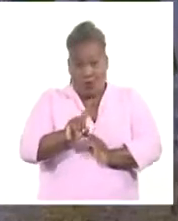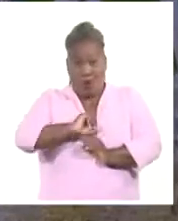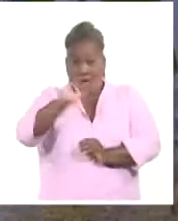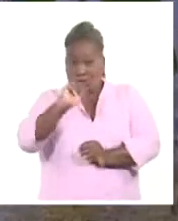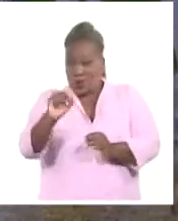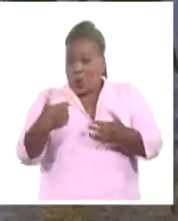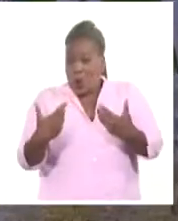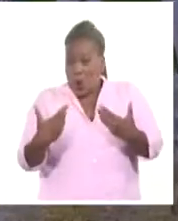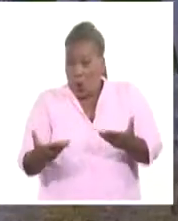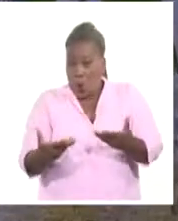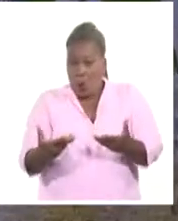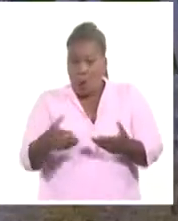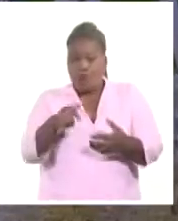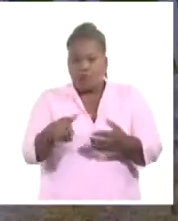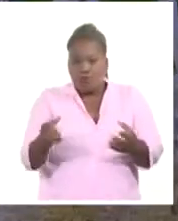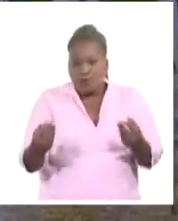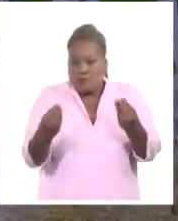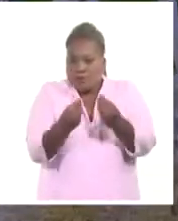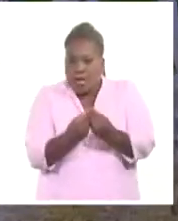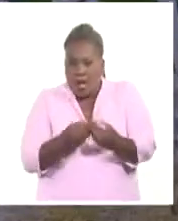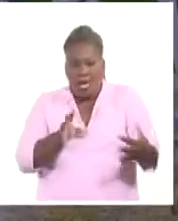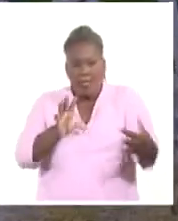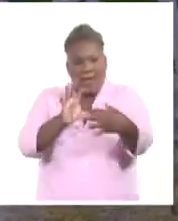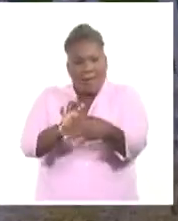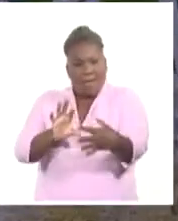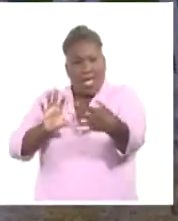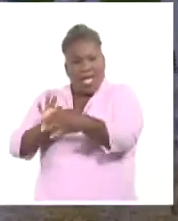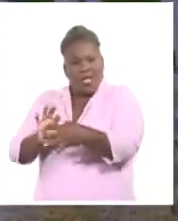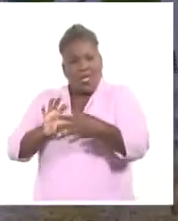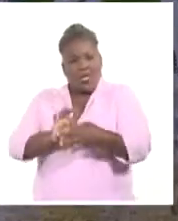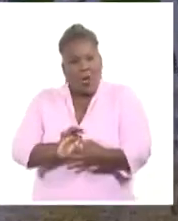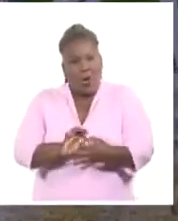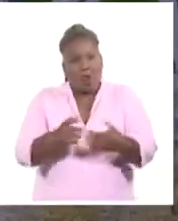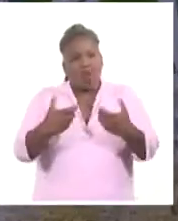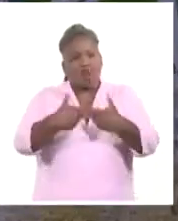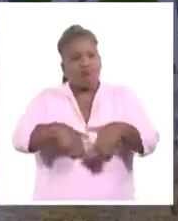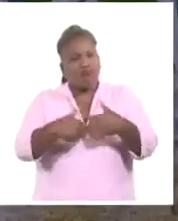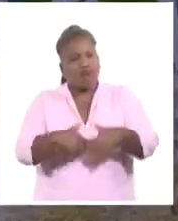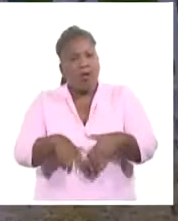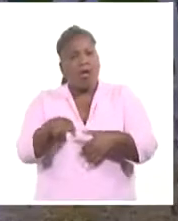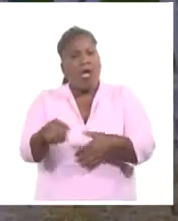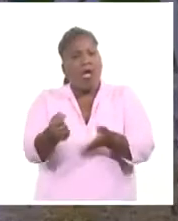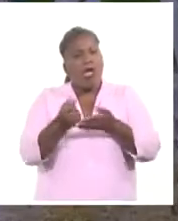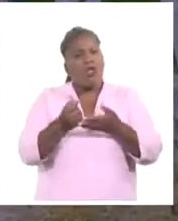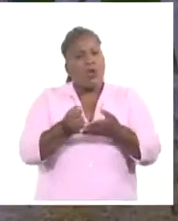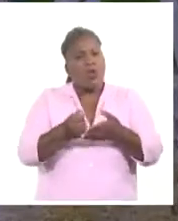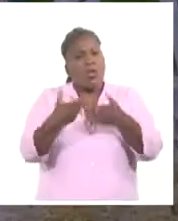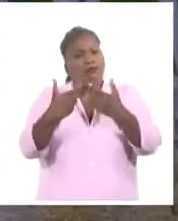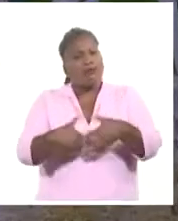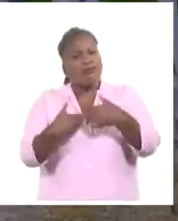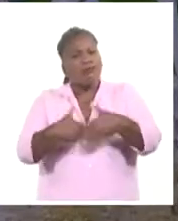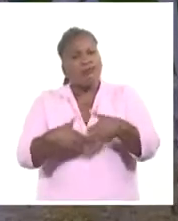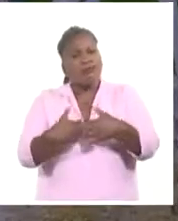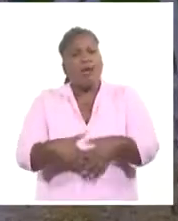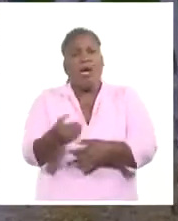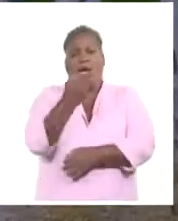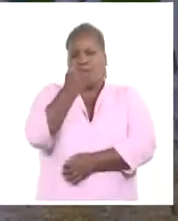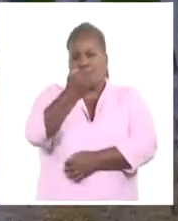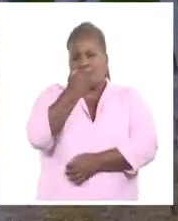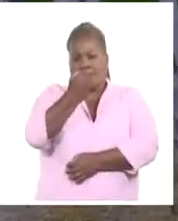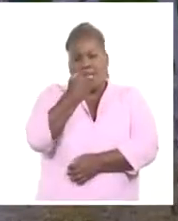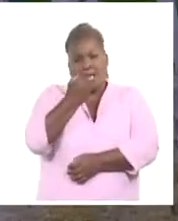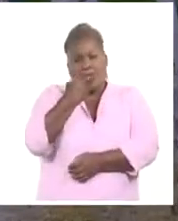generan determinadas dinámicas de encadenamientos productivos que logren también incrementar la producción de alimentos, la industria alimentaria,